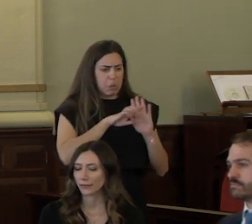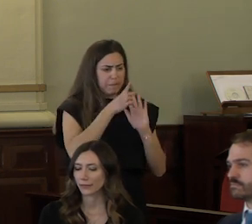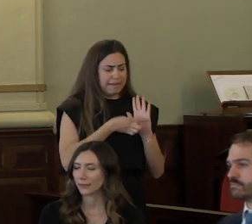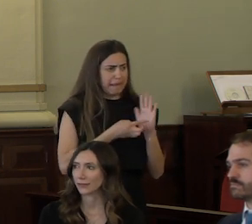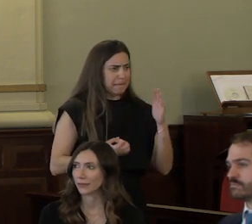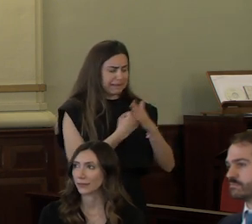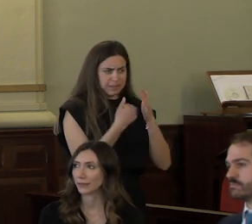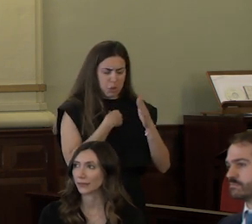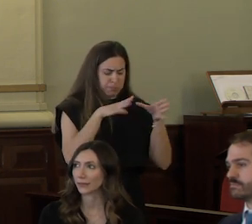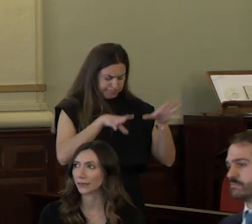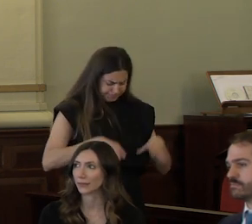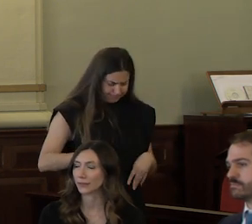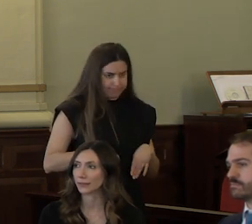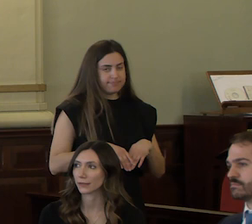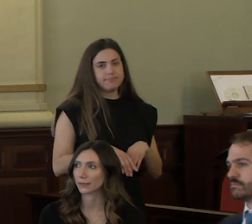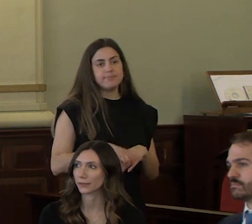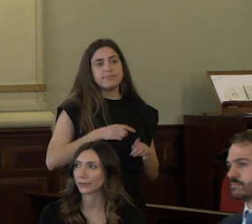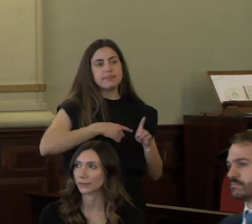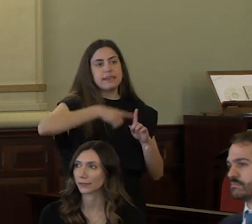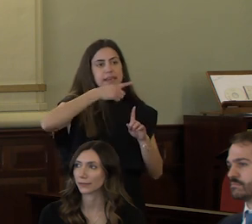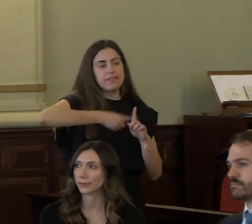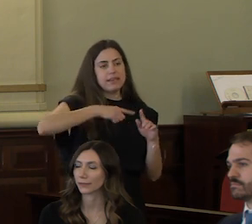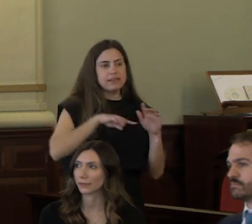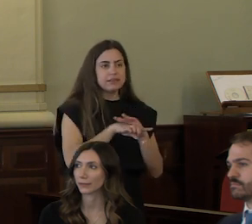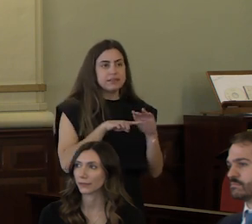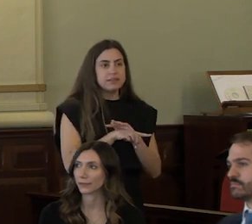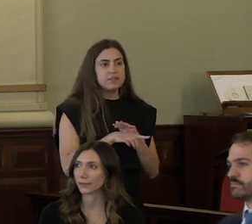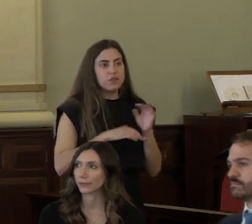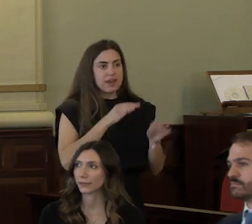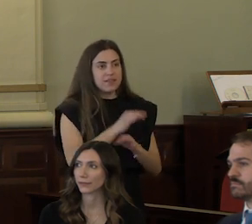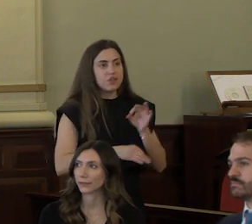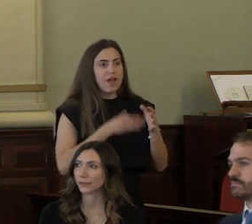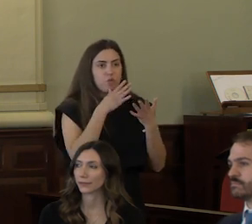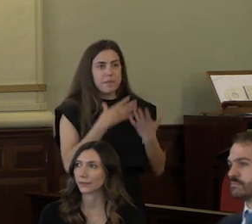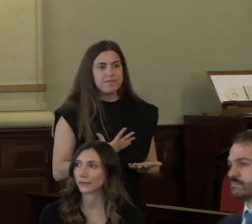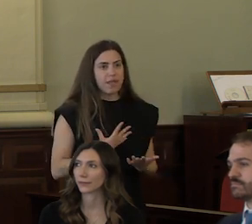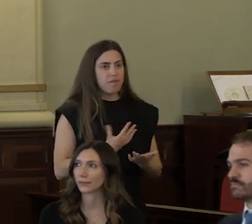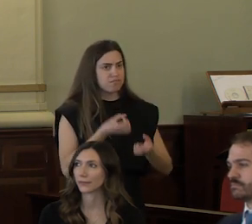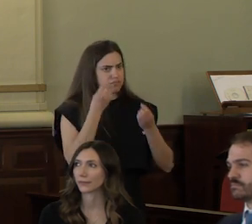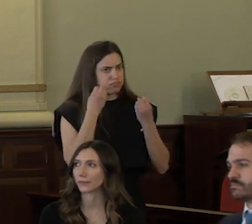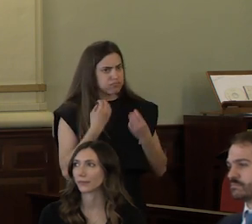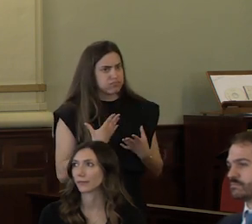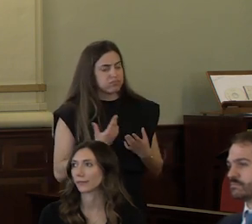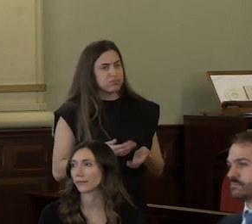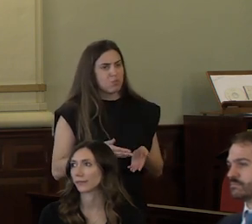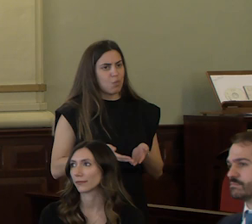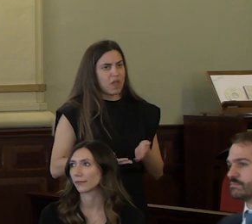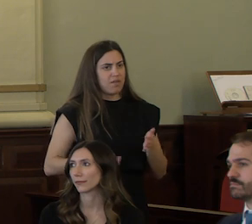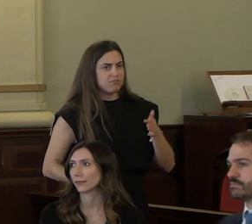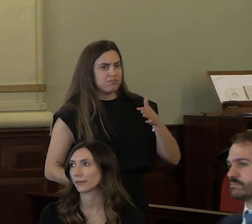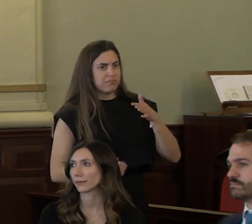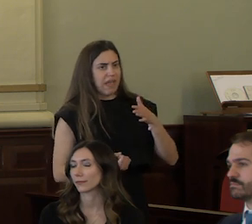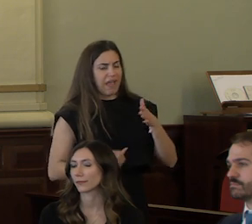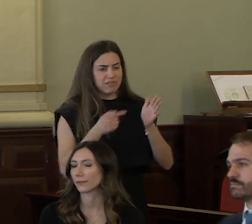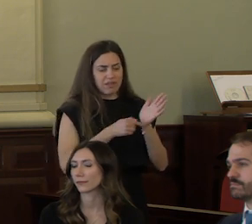máximas responsabilidades. Los niveles de gestión en la organización en este momento son altísimos por la dimensión que comentaba el